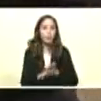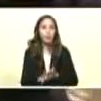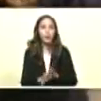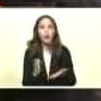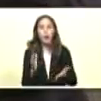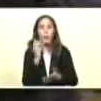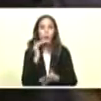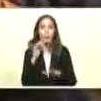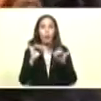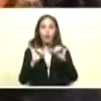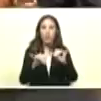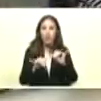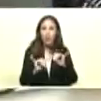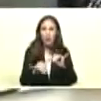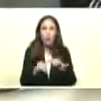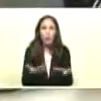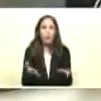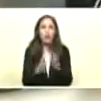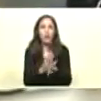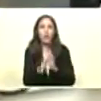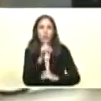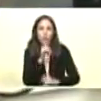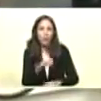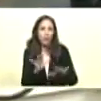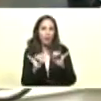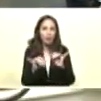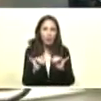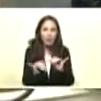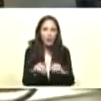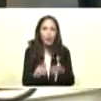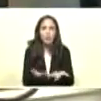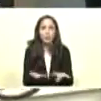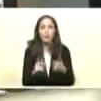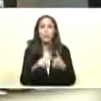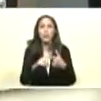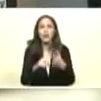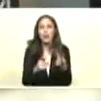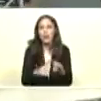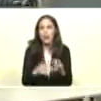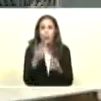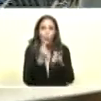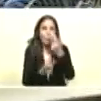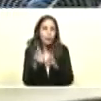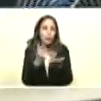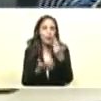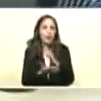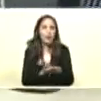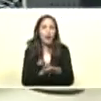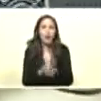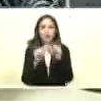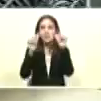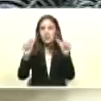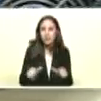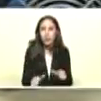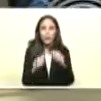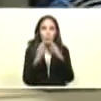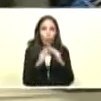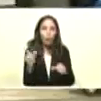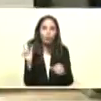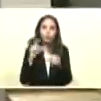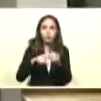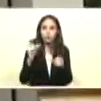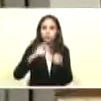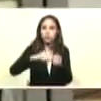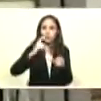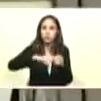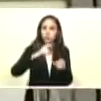con los ingenieros en informática, economistas, ingenieros en sistemas que se van incorporando y atienden a este